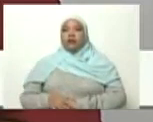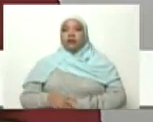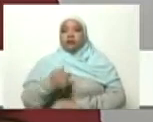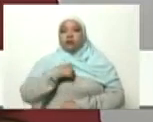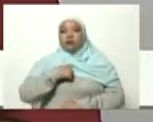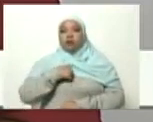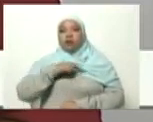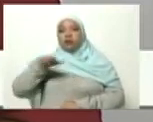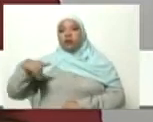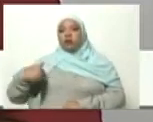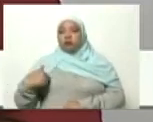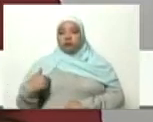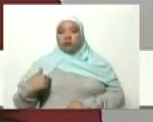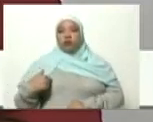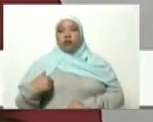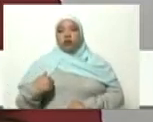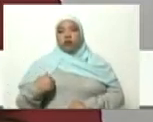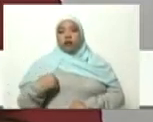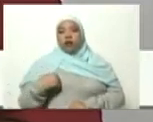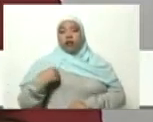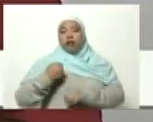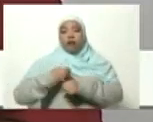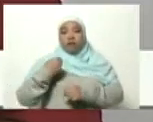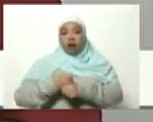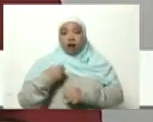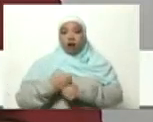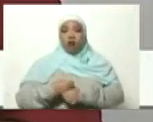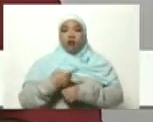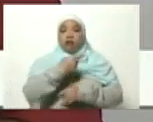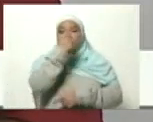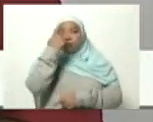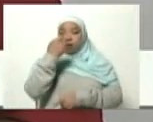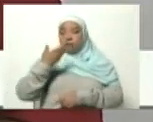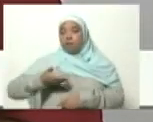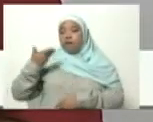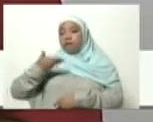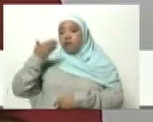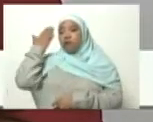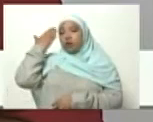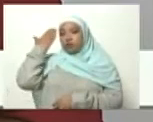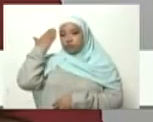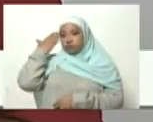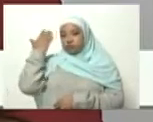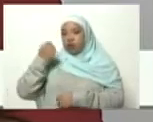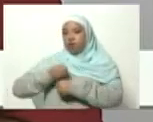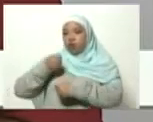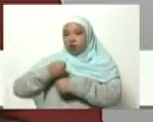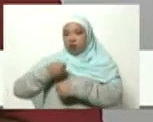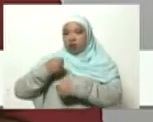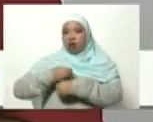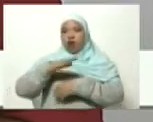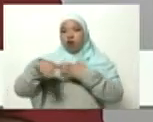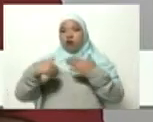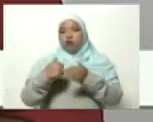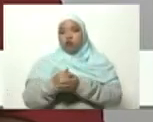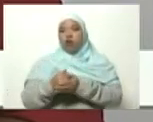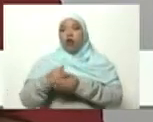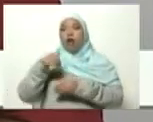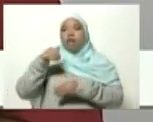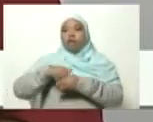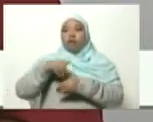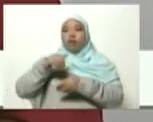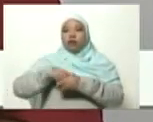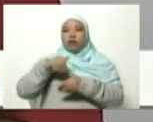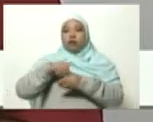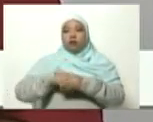Nosotros nos tomamos muy en serio estas cosas, porque sabemos de la importancia de ganar todas las elecciones